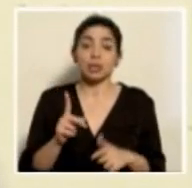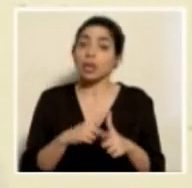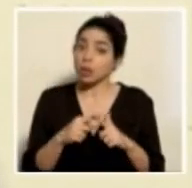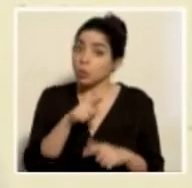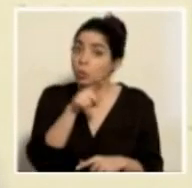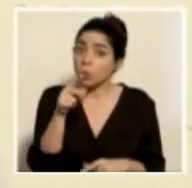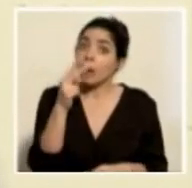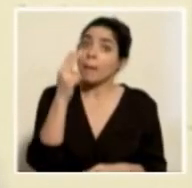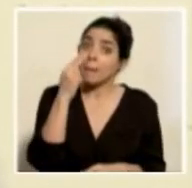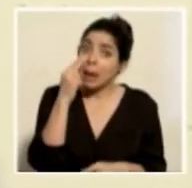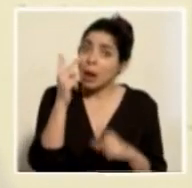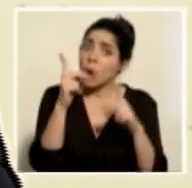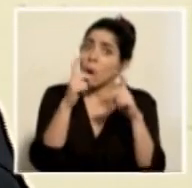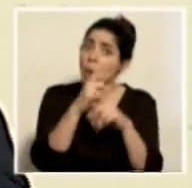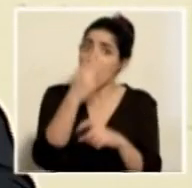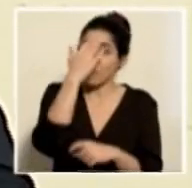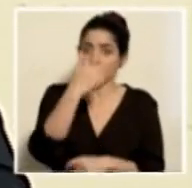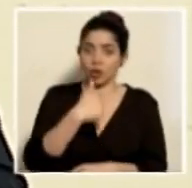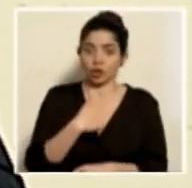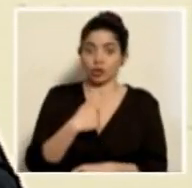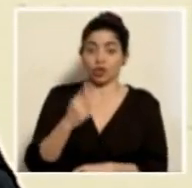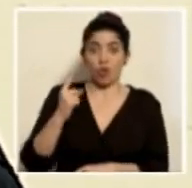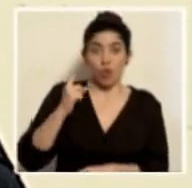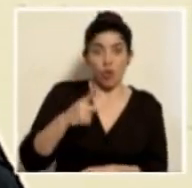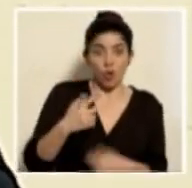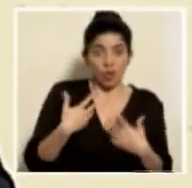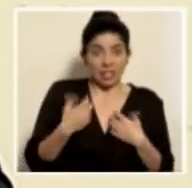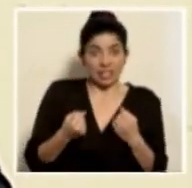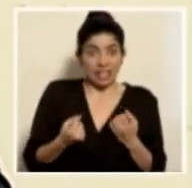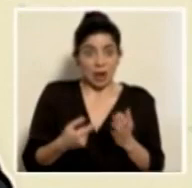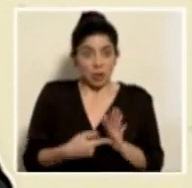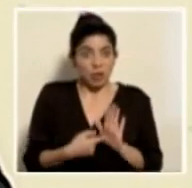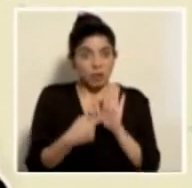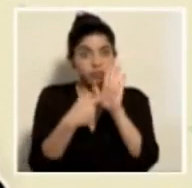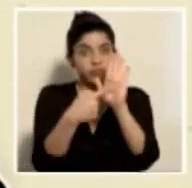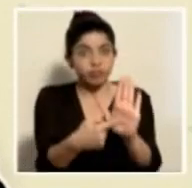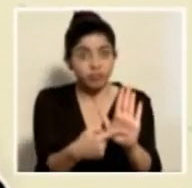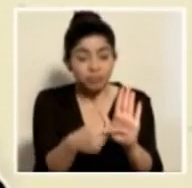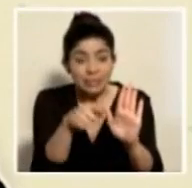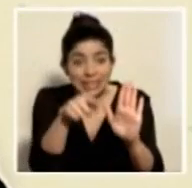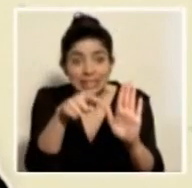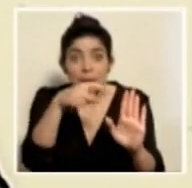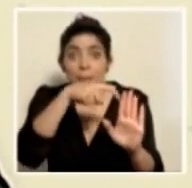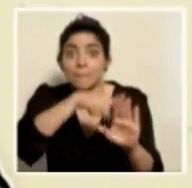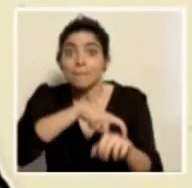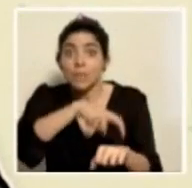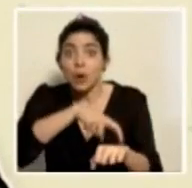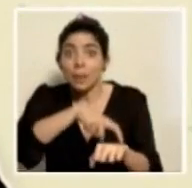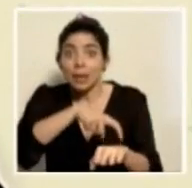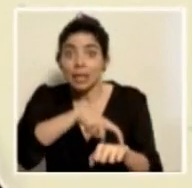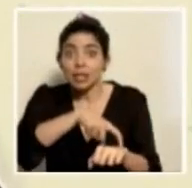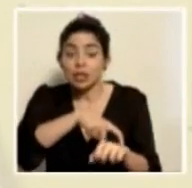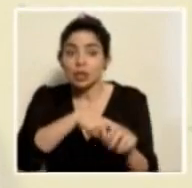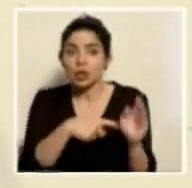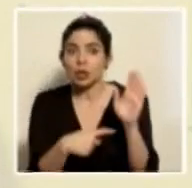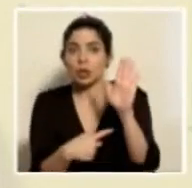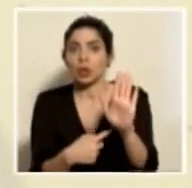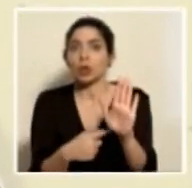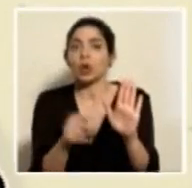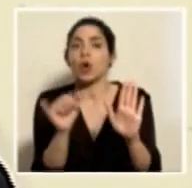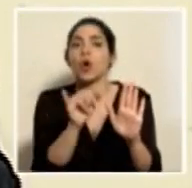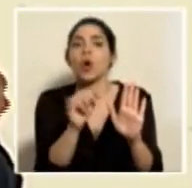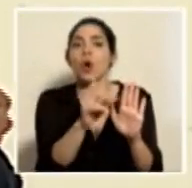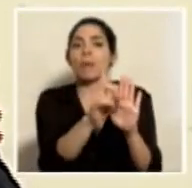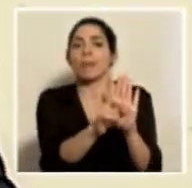vean ustedes también lo complicado, porque yo con una orden sanitaria logro en el momento hacer, como decir,